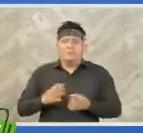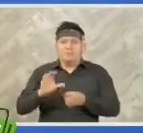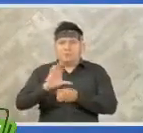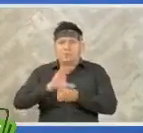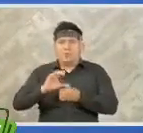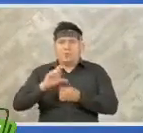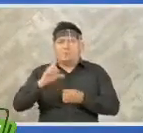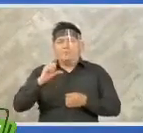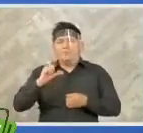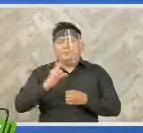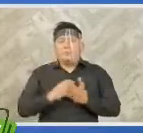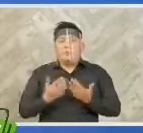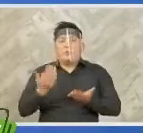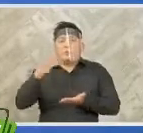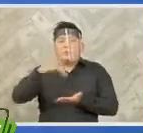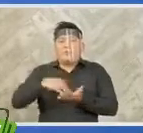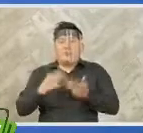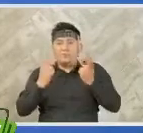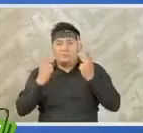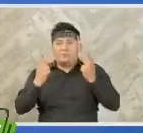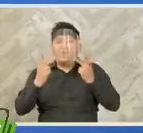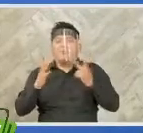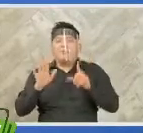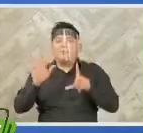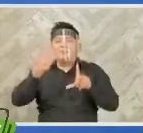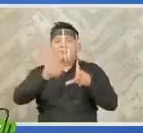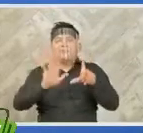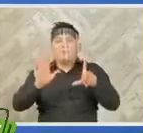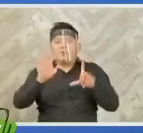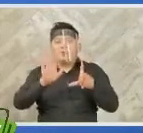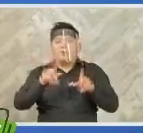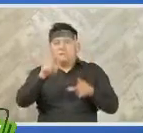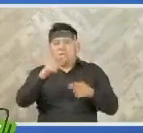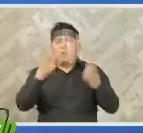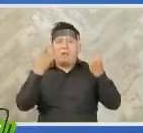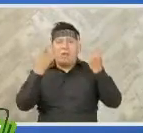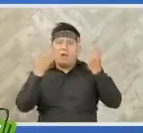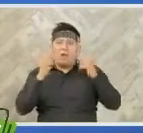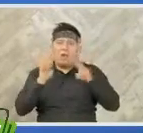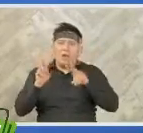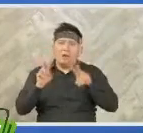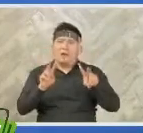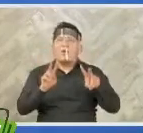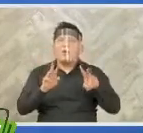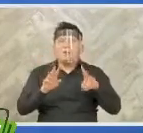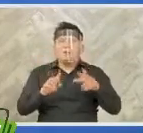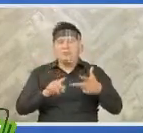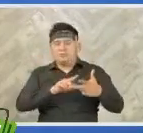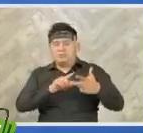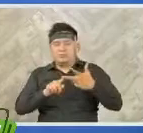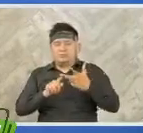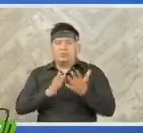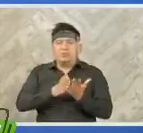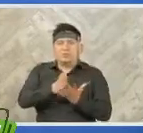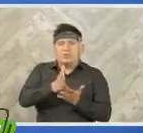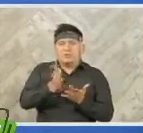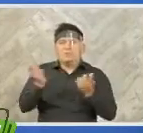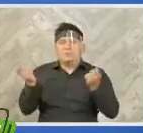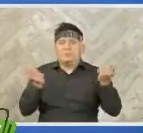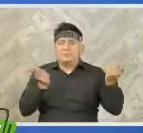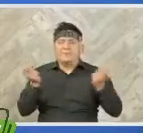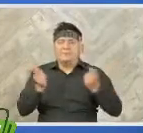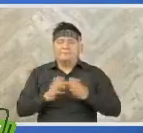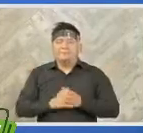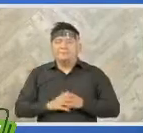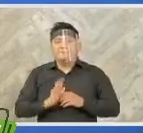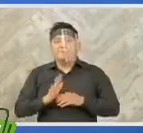a ver de nuevo el video para que estemos todos conectados con la estructura de la línea estratégica número 3 y acto seguido abordamos